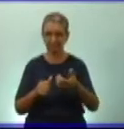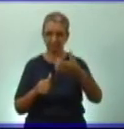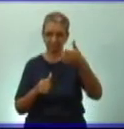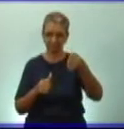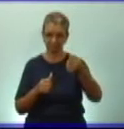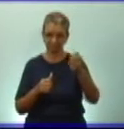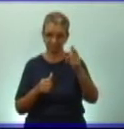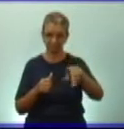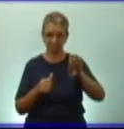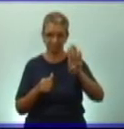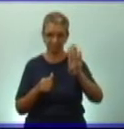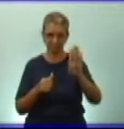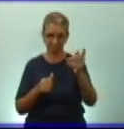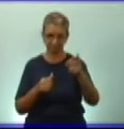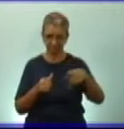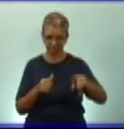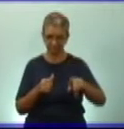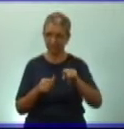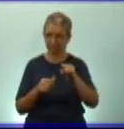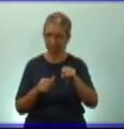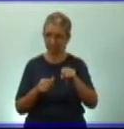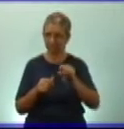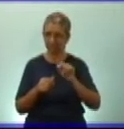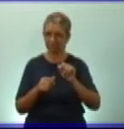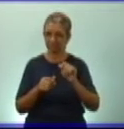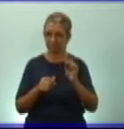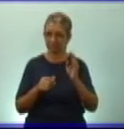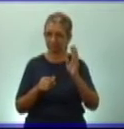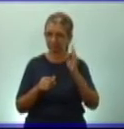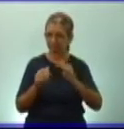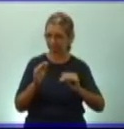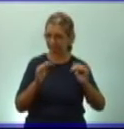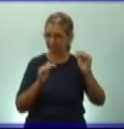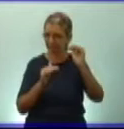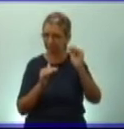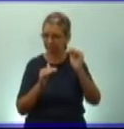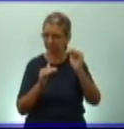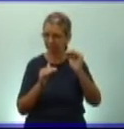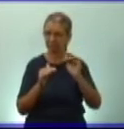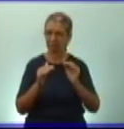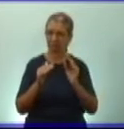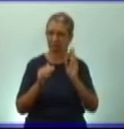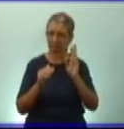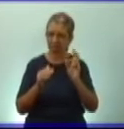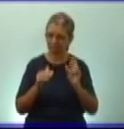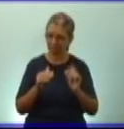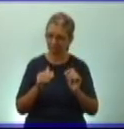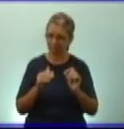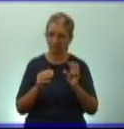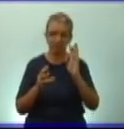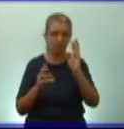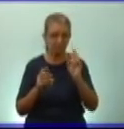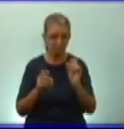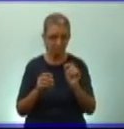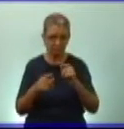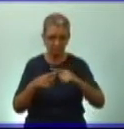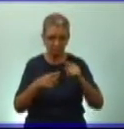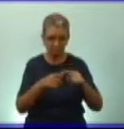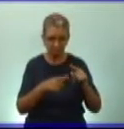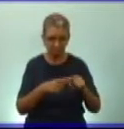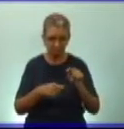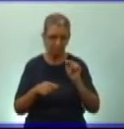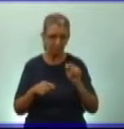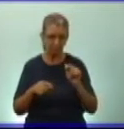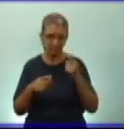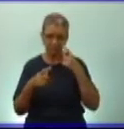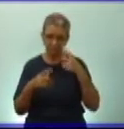Y fíjense que esta información cualitativa y la cuantitativa principalmente va a ser en términos de número de partículas, que es lo que nosotros conocemos hasta